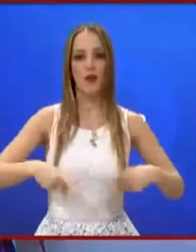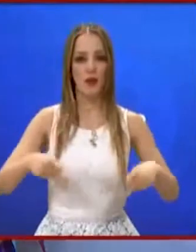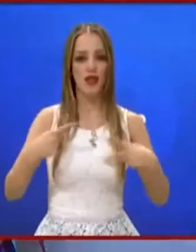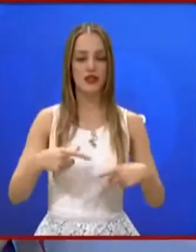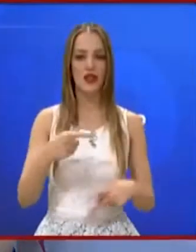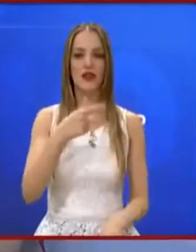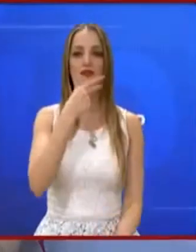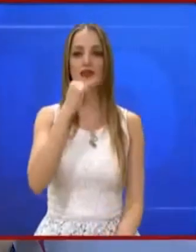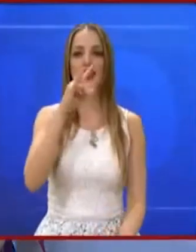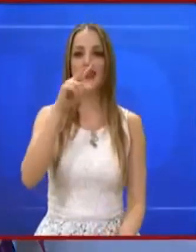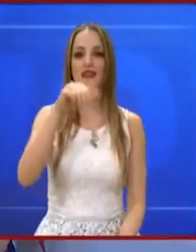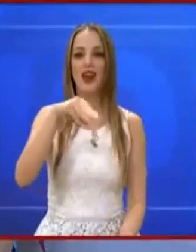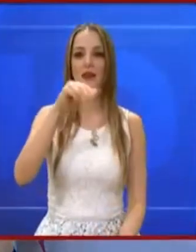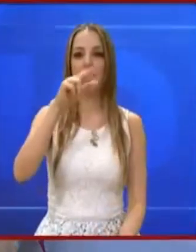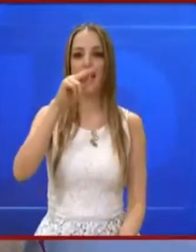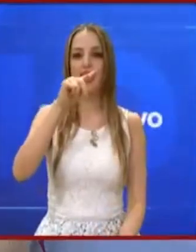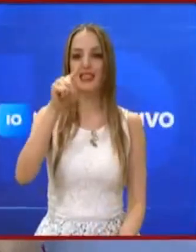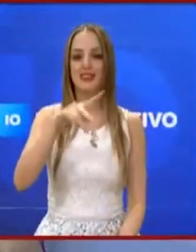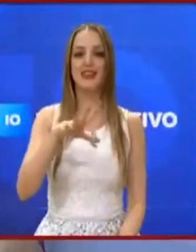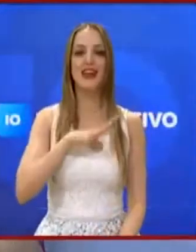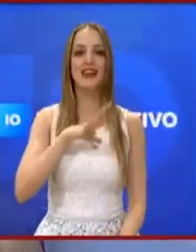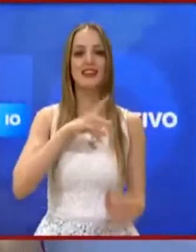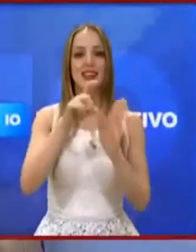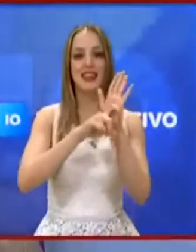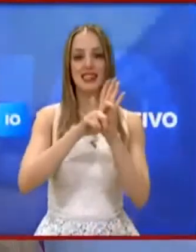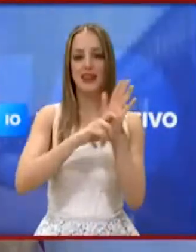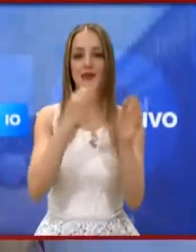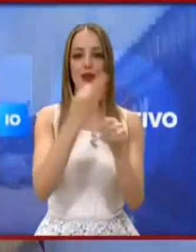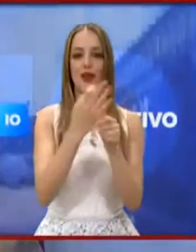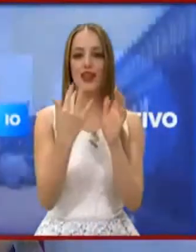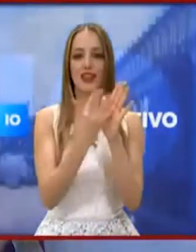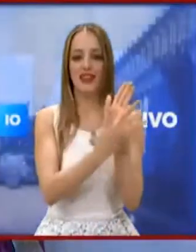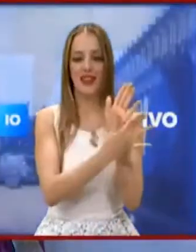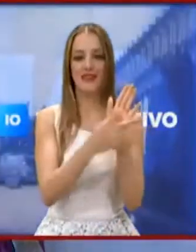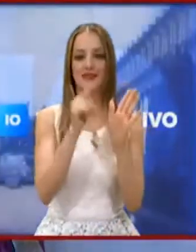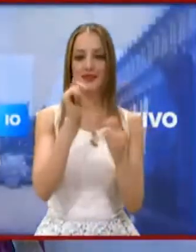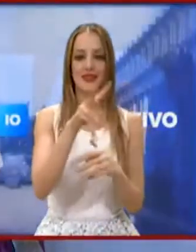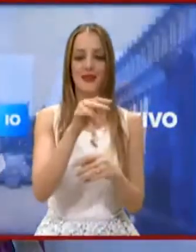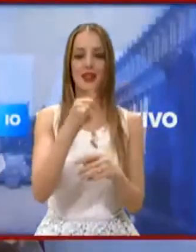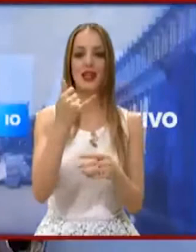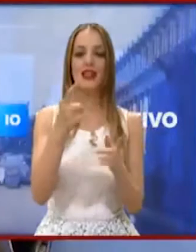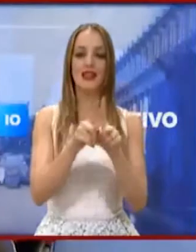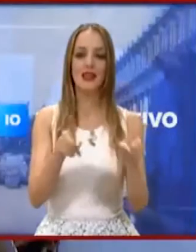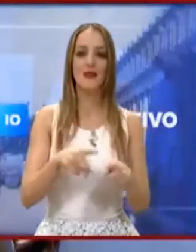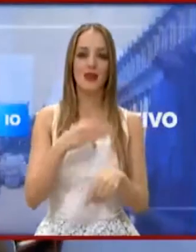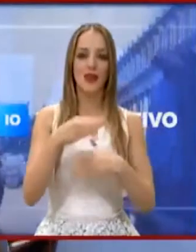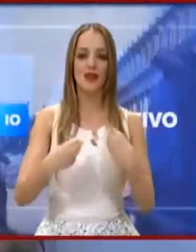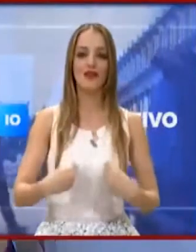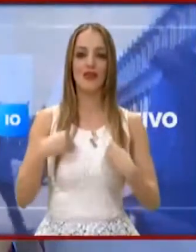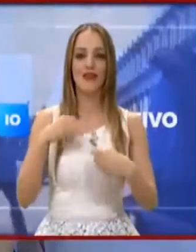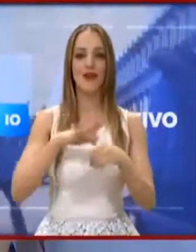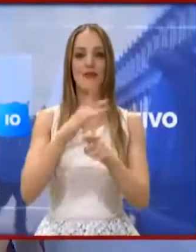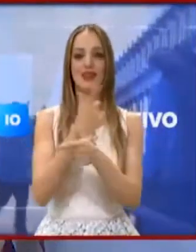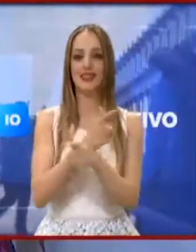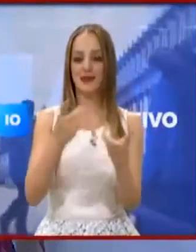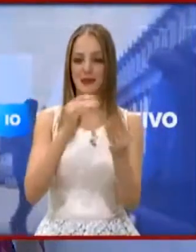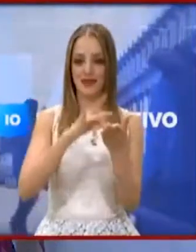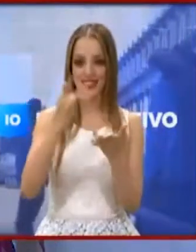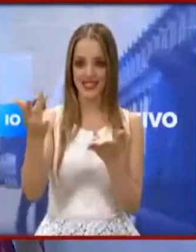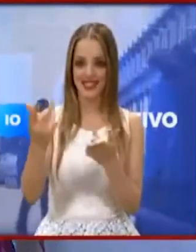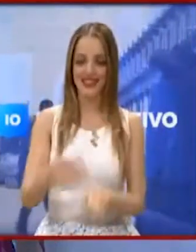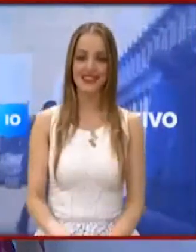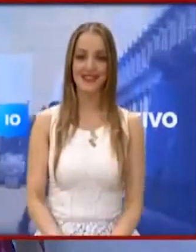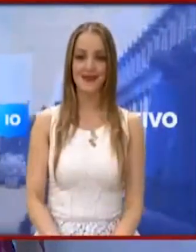Soy Iván Martz, síganme en mis redes sociales que están en este momento en pantalla y bueno, pues vivan más libres y muchas gracias.